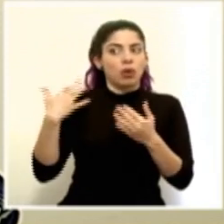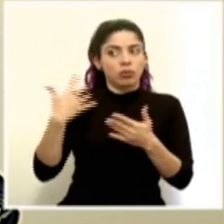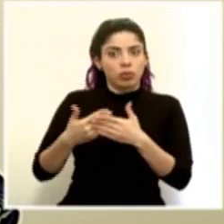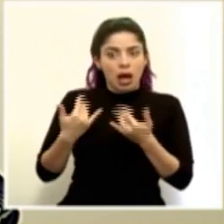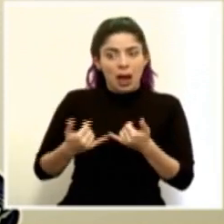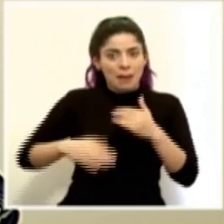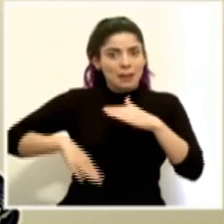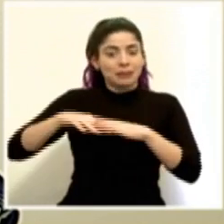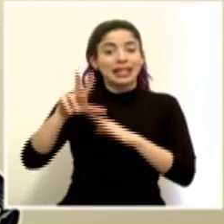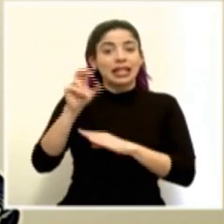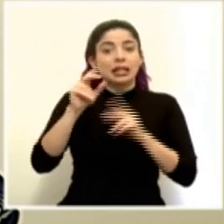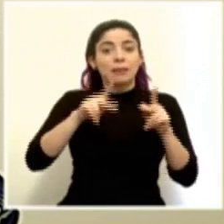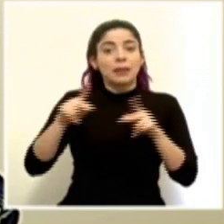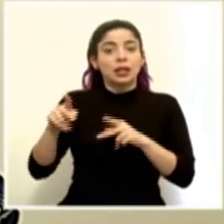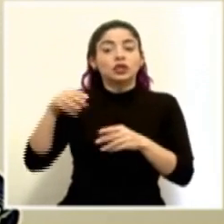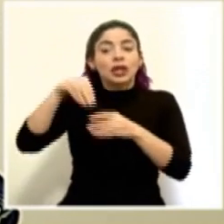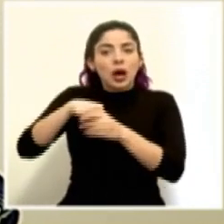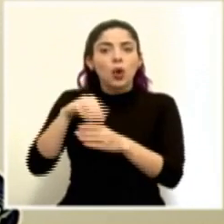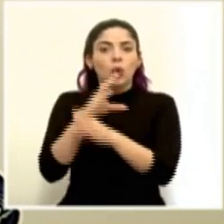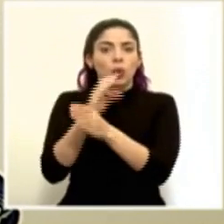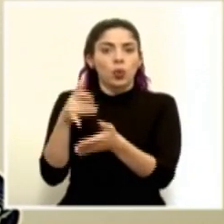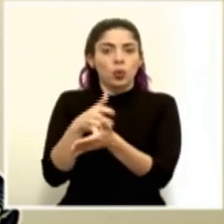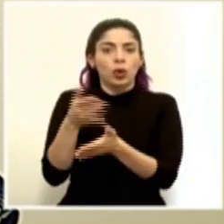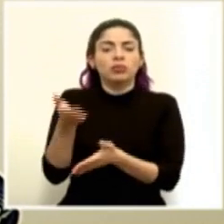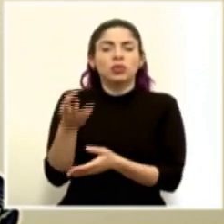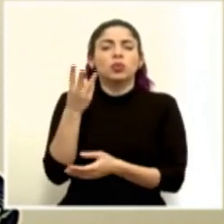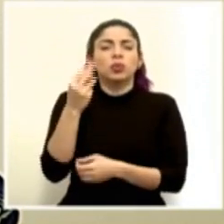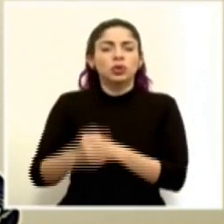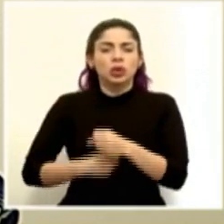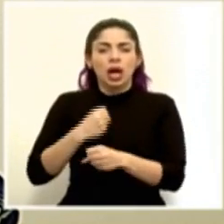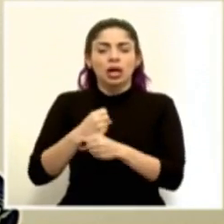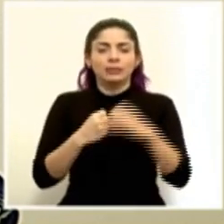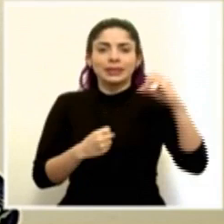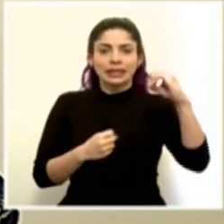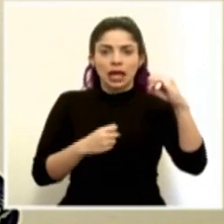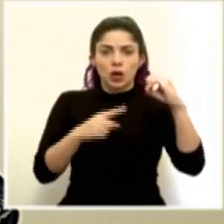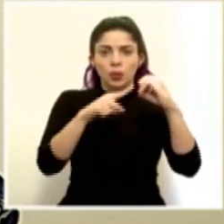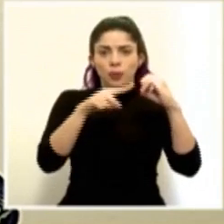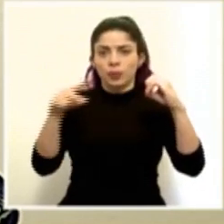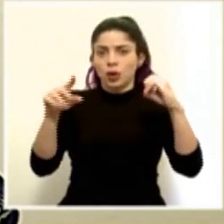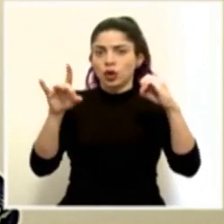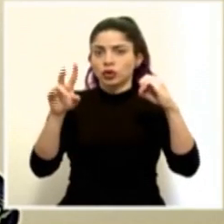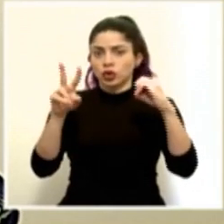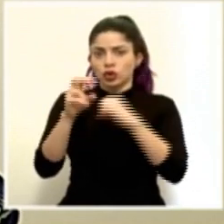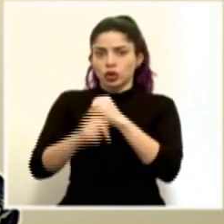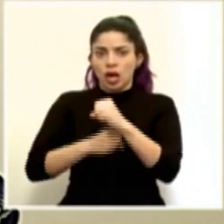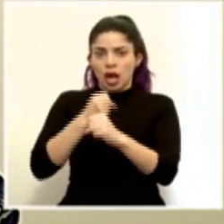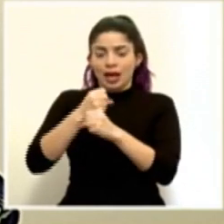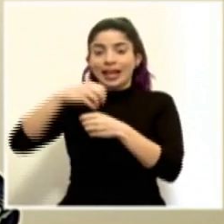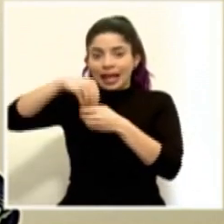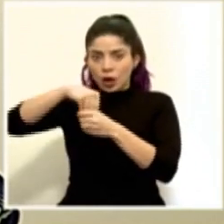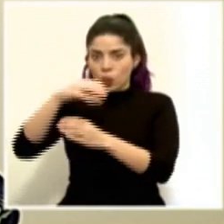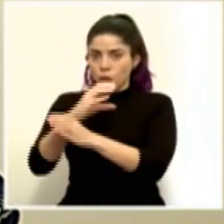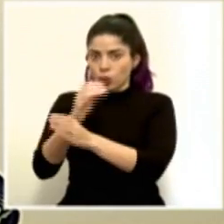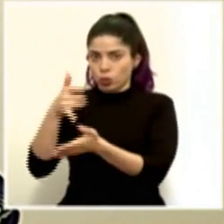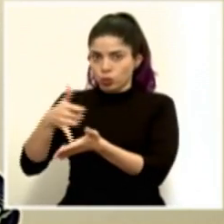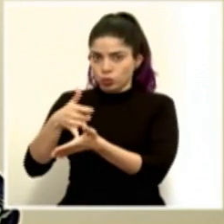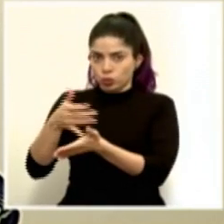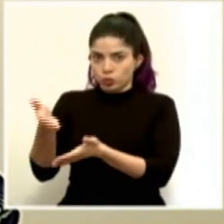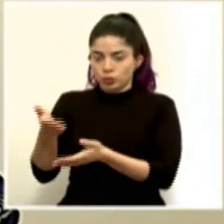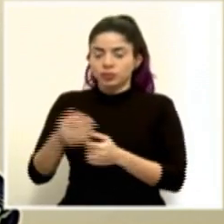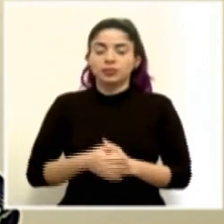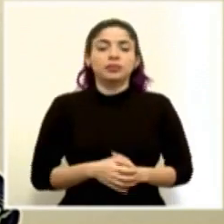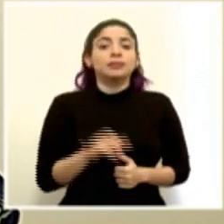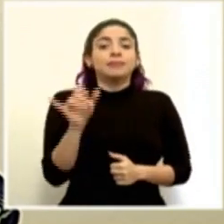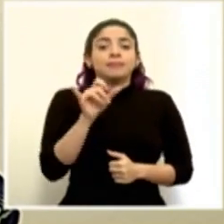en cuidados intensivos. El rango de edad de esas personas va desde los 0 hasta los 82 años. Igual